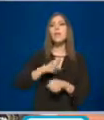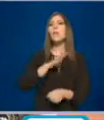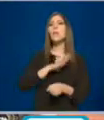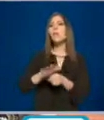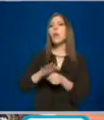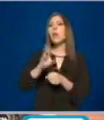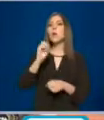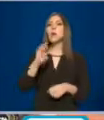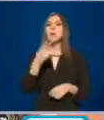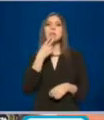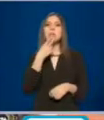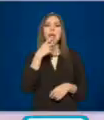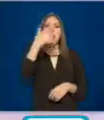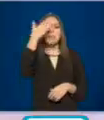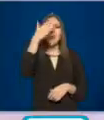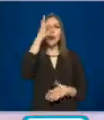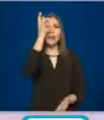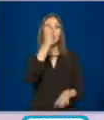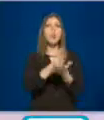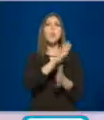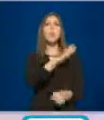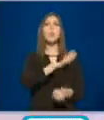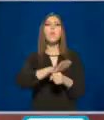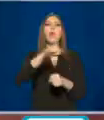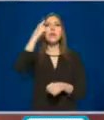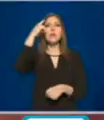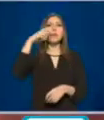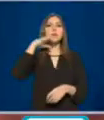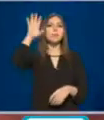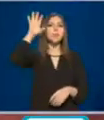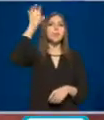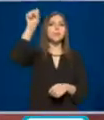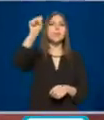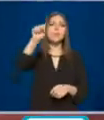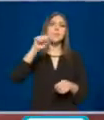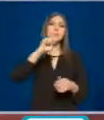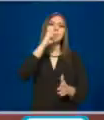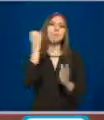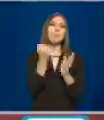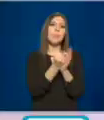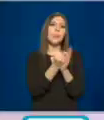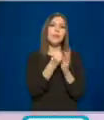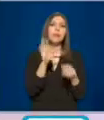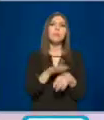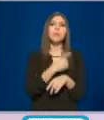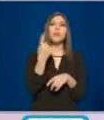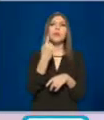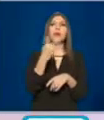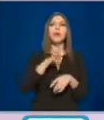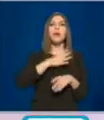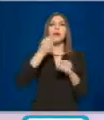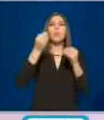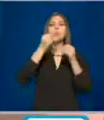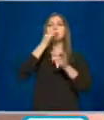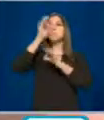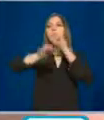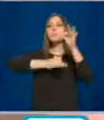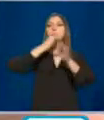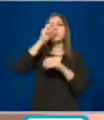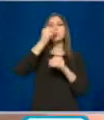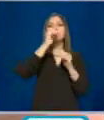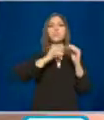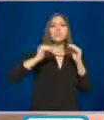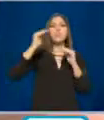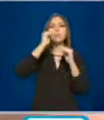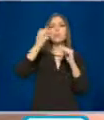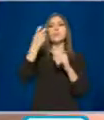cigarros, si decimos Pañuelos faciales. desechables. exactamente, se nos viene la marca. ¿Por qué? Porque está posicionada. Y para eso hay que